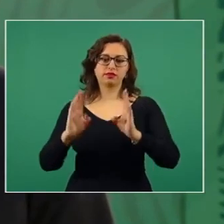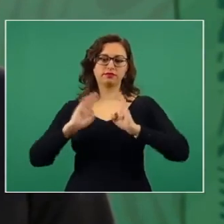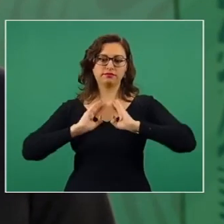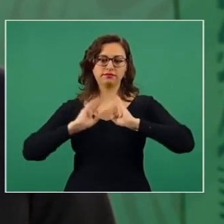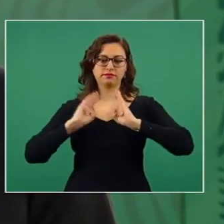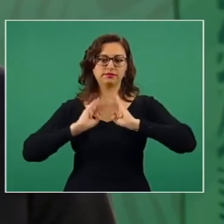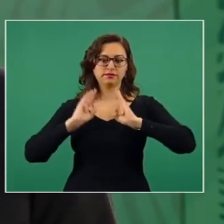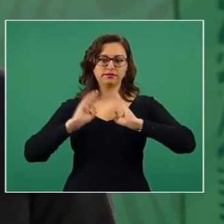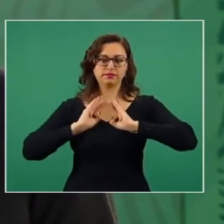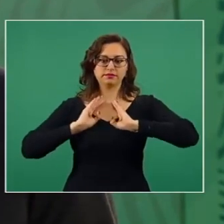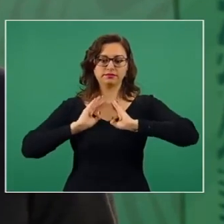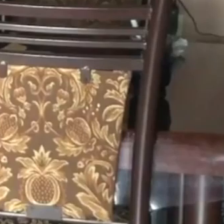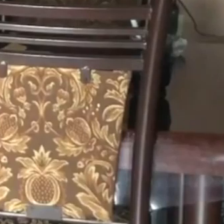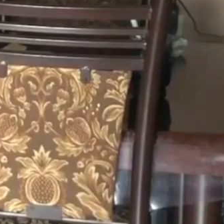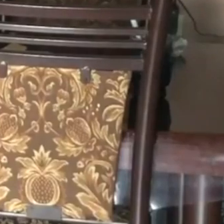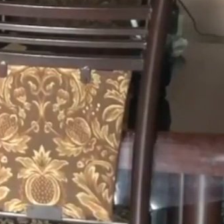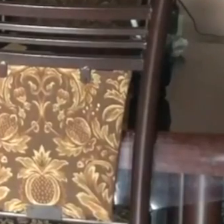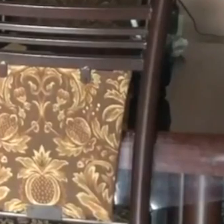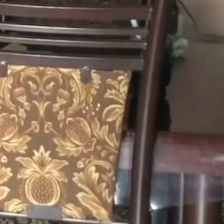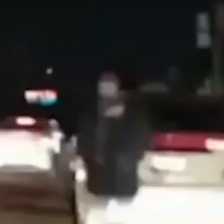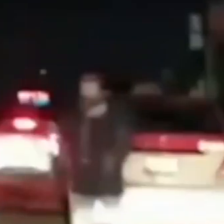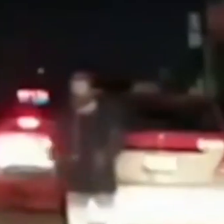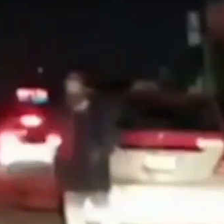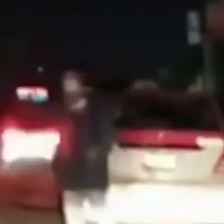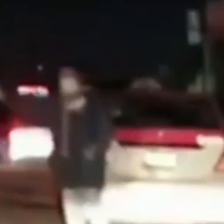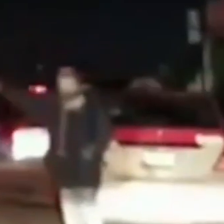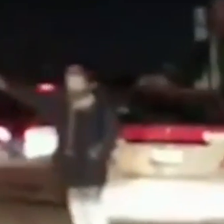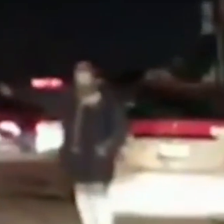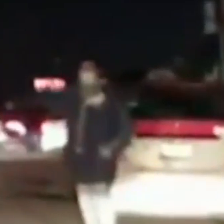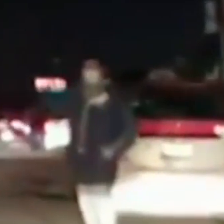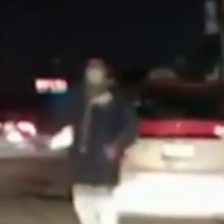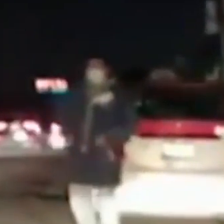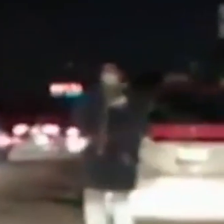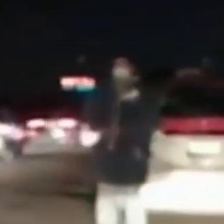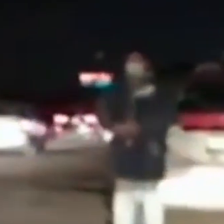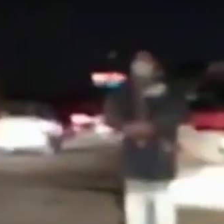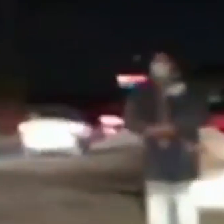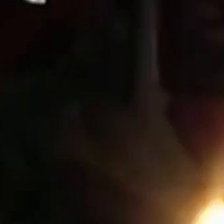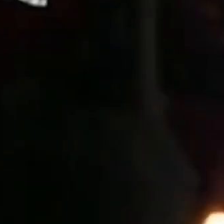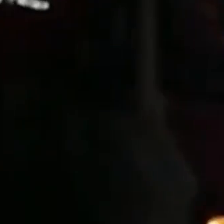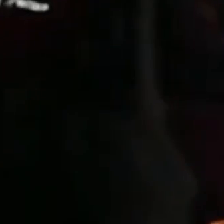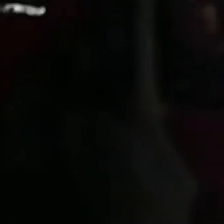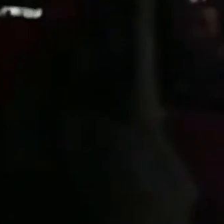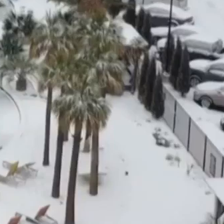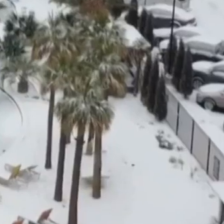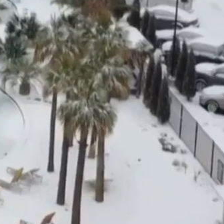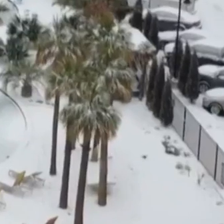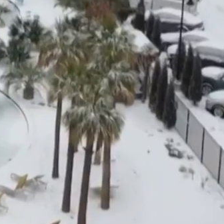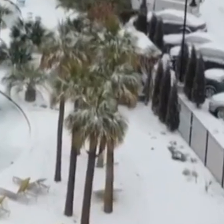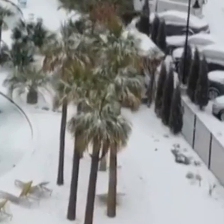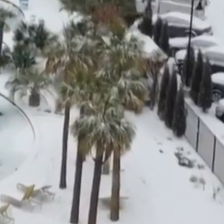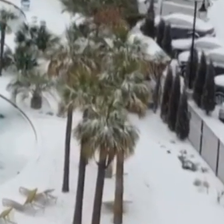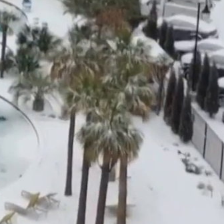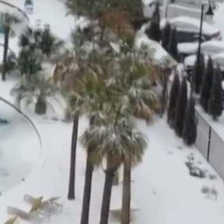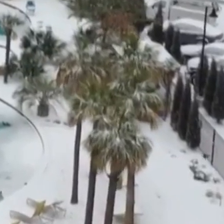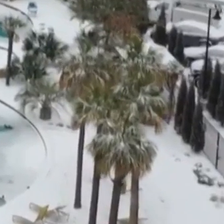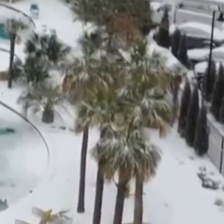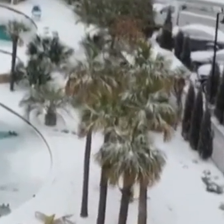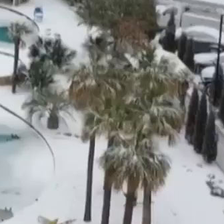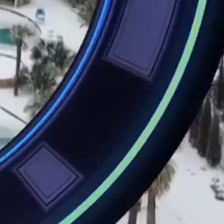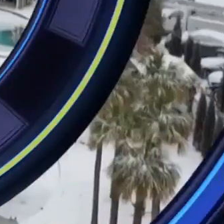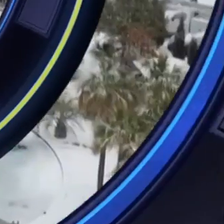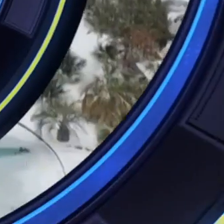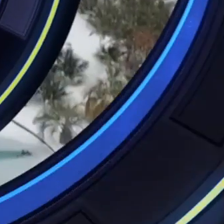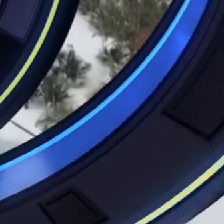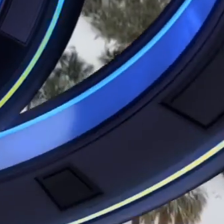trabajando para que tengan luz todos los sectores económicos y sostuvo que los empresarios saben que esta situación extraordinaria se originó por las tormentas de